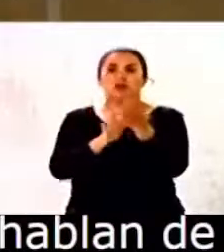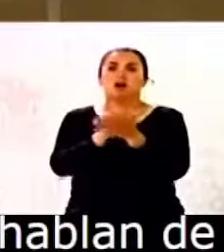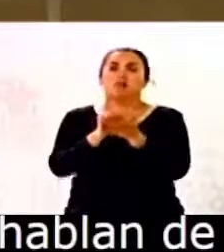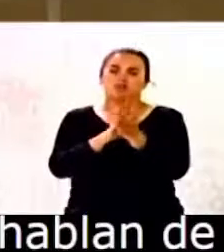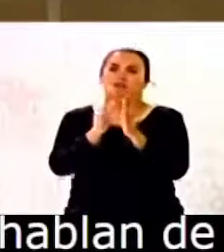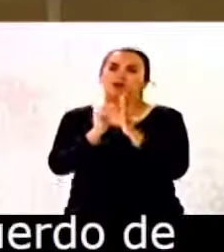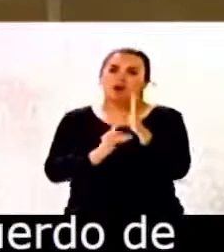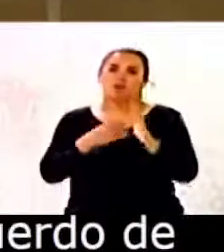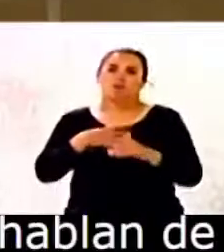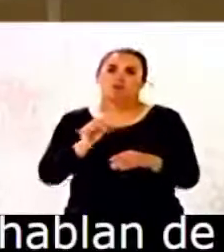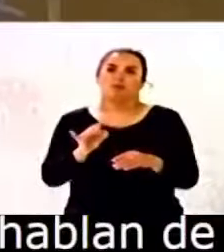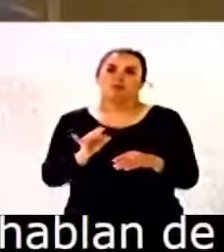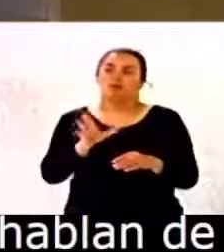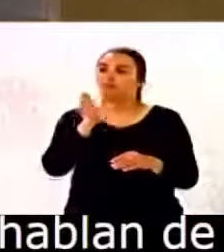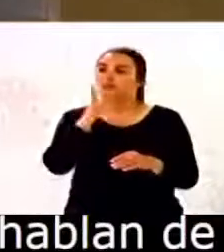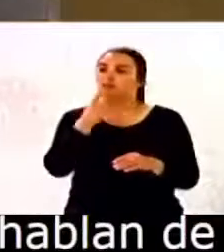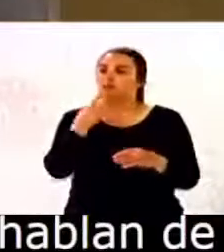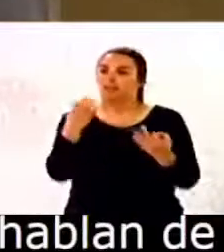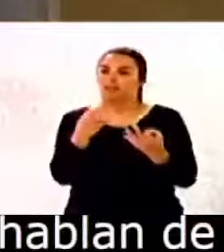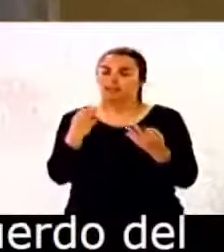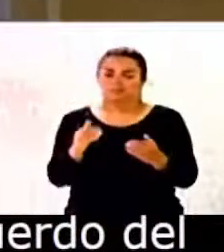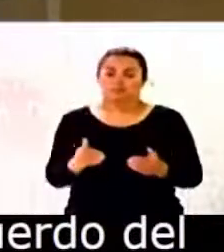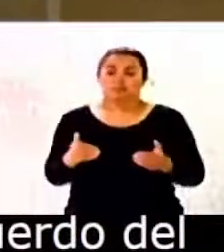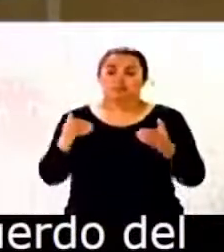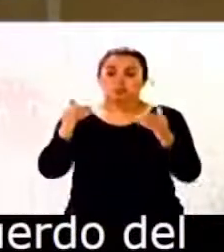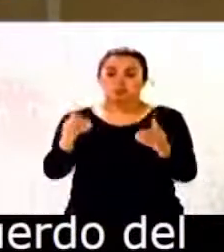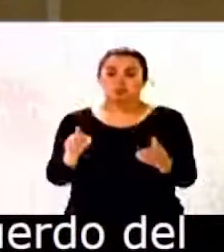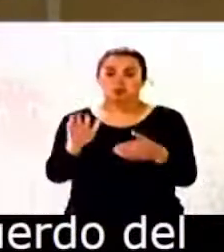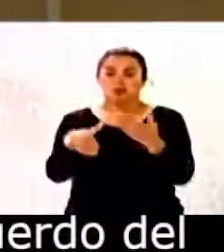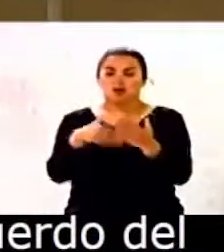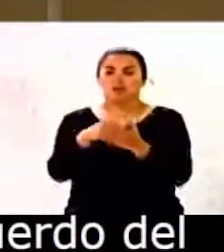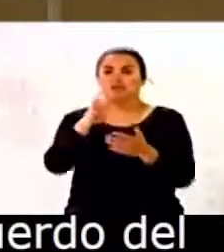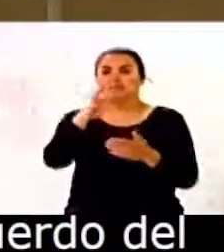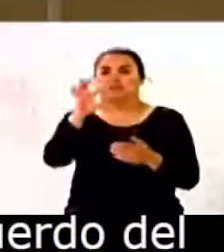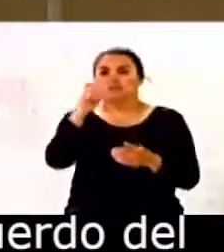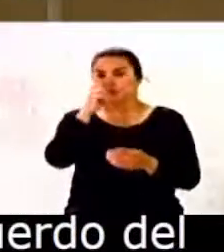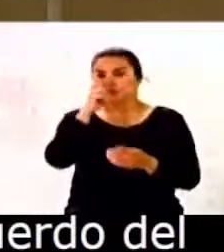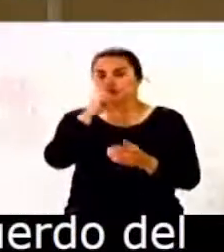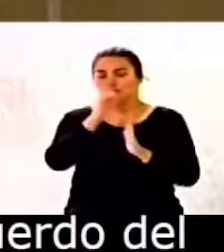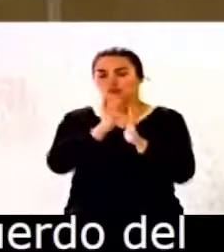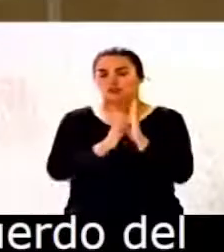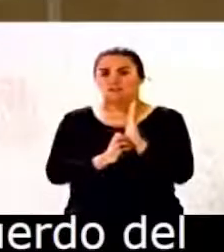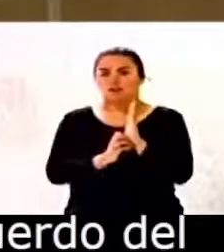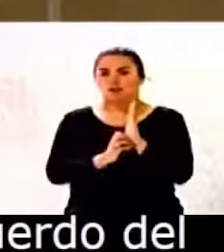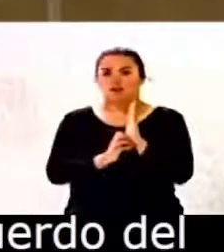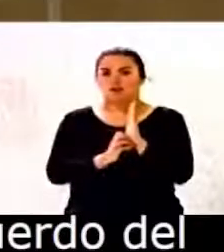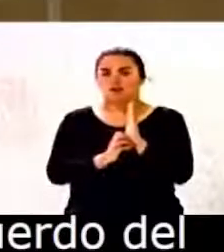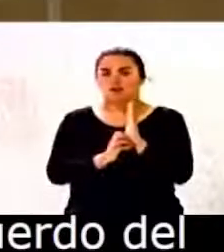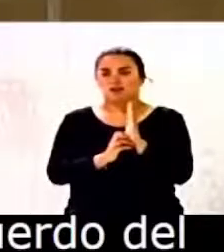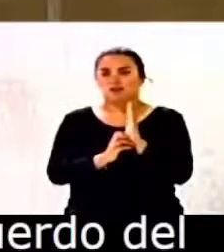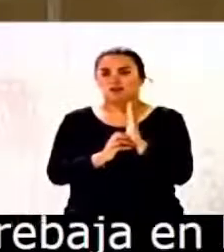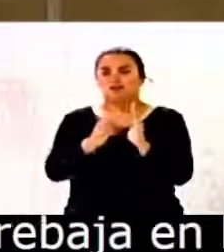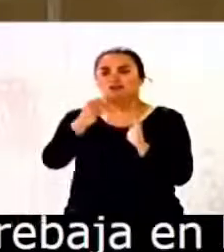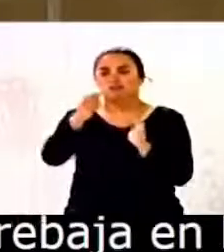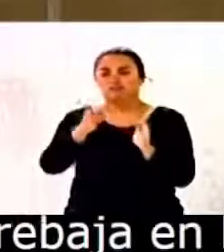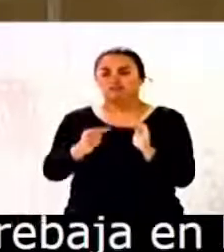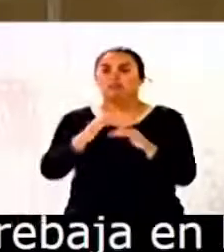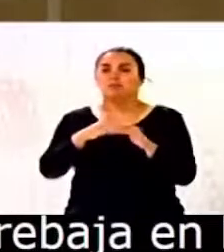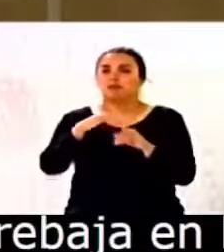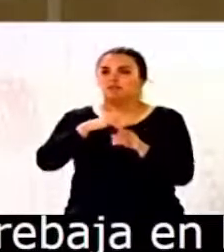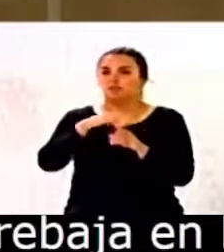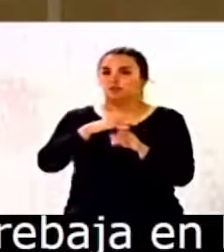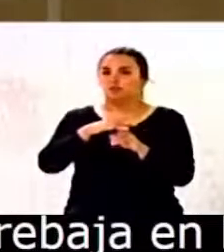impuestos, porque cuando se dice que se va a prorrogar hasta el 30 de junio la rebaja impositiva en la factura de la luz, del tipo